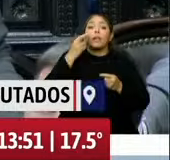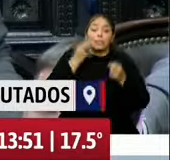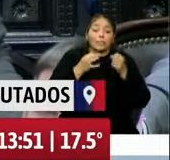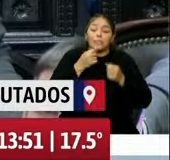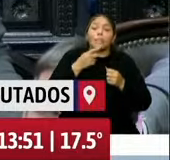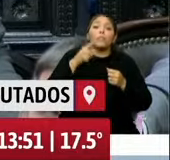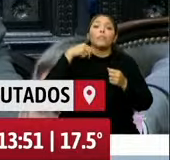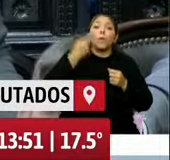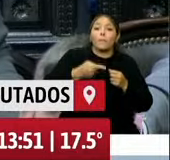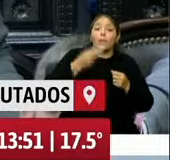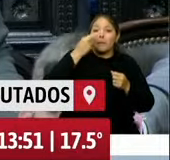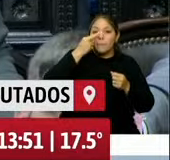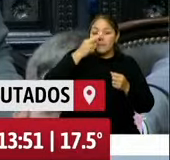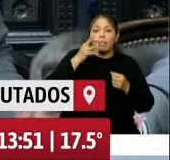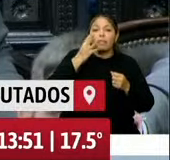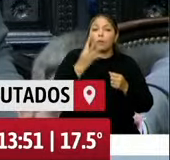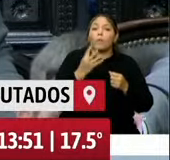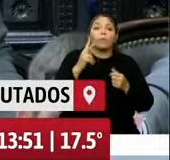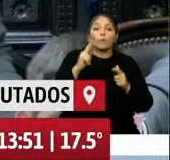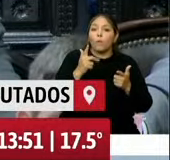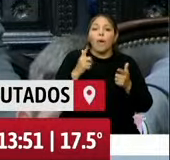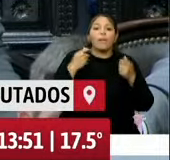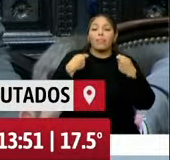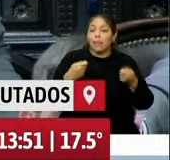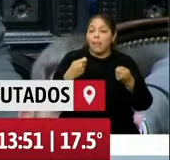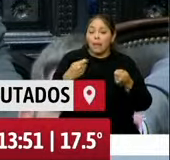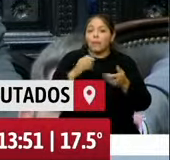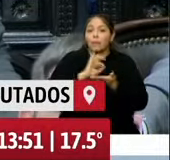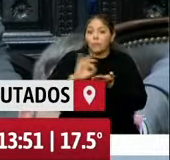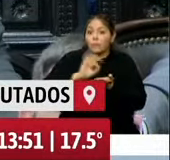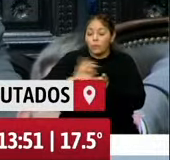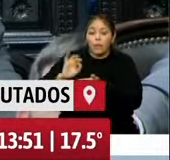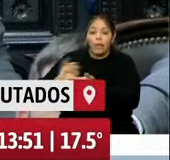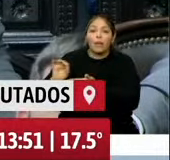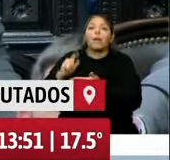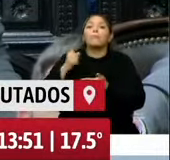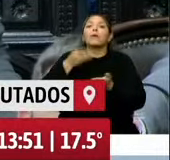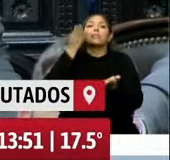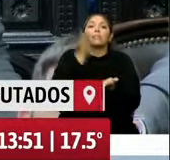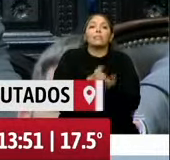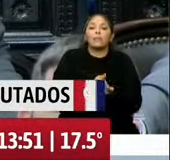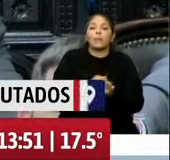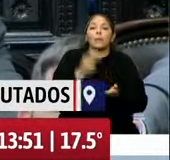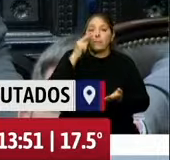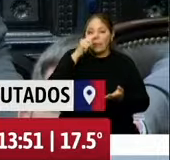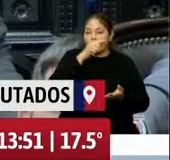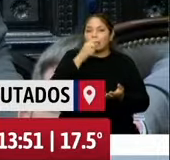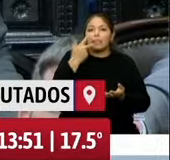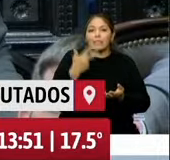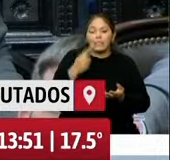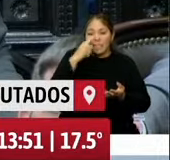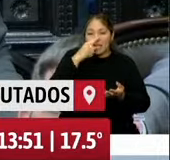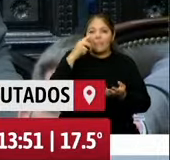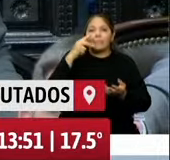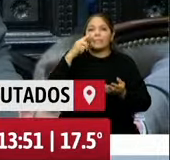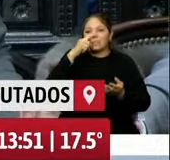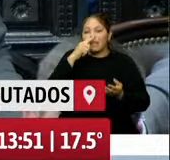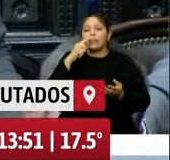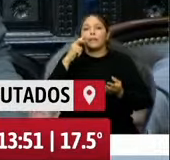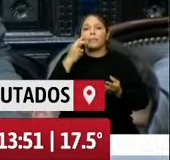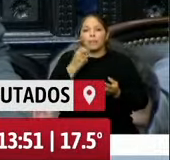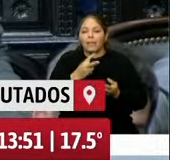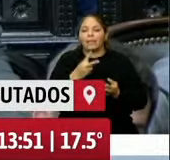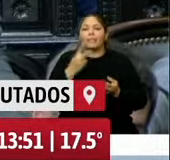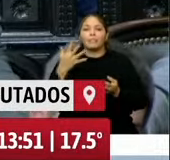usó eh sus apariciones del fin de semana para eh dar una un una especie de bombardeo de datos sin